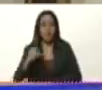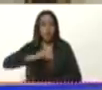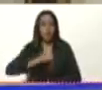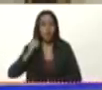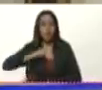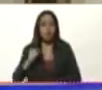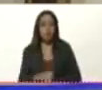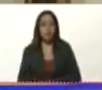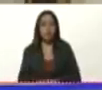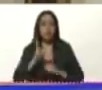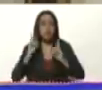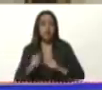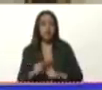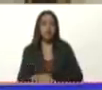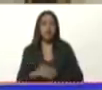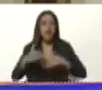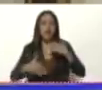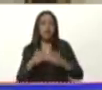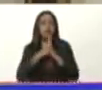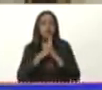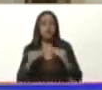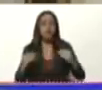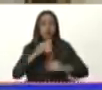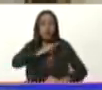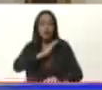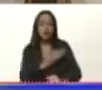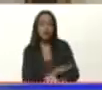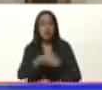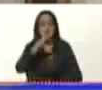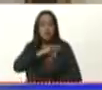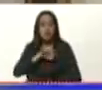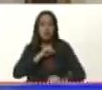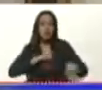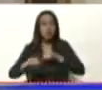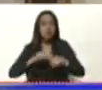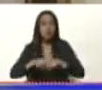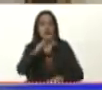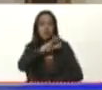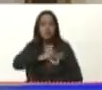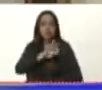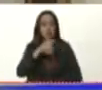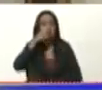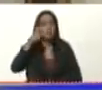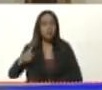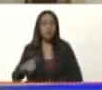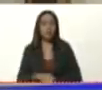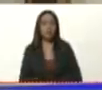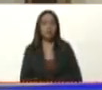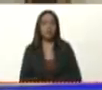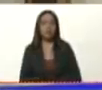para la acción de todas las fuerzas sociales, movimientos sociales y el poder popular.